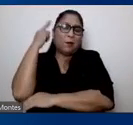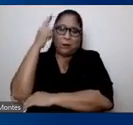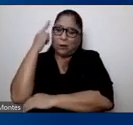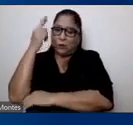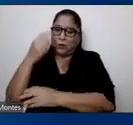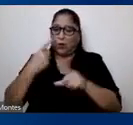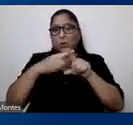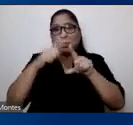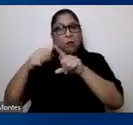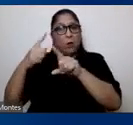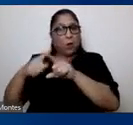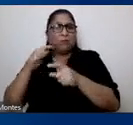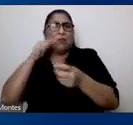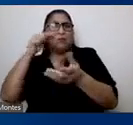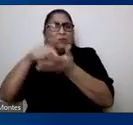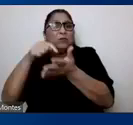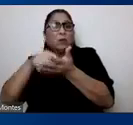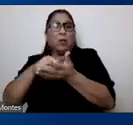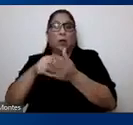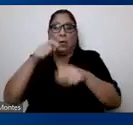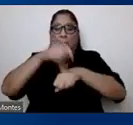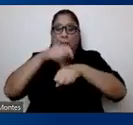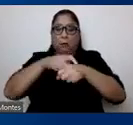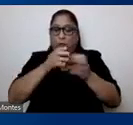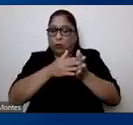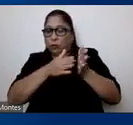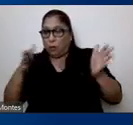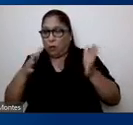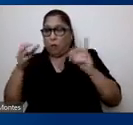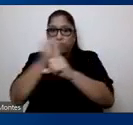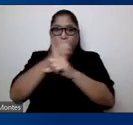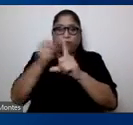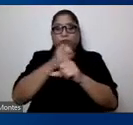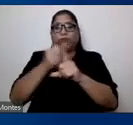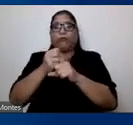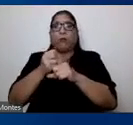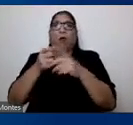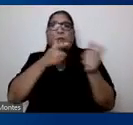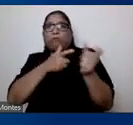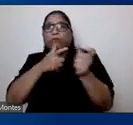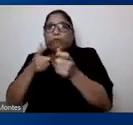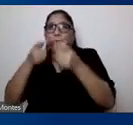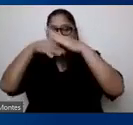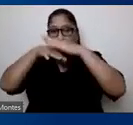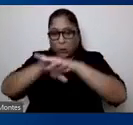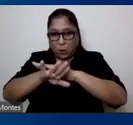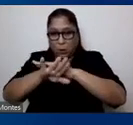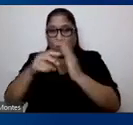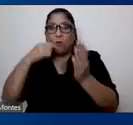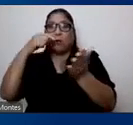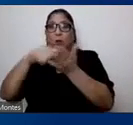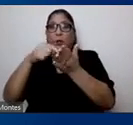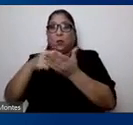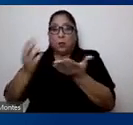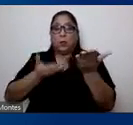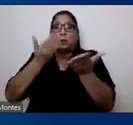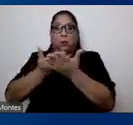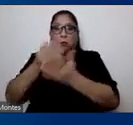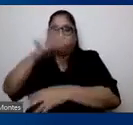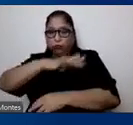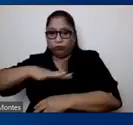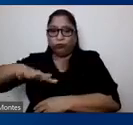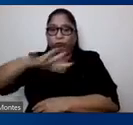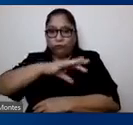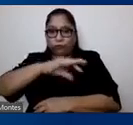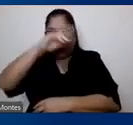y consecuencias del periodo denominado conflicto armado interno que se situó en nuestro territorio, en